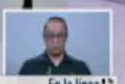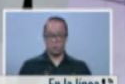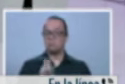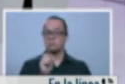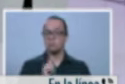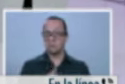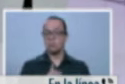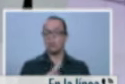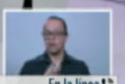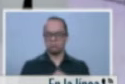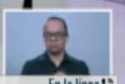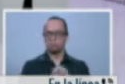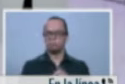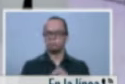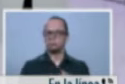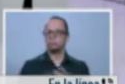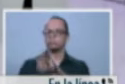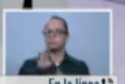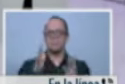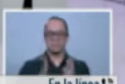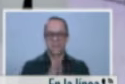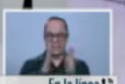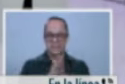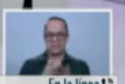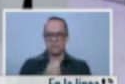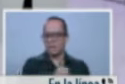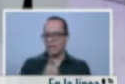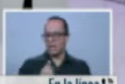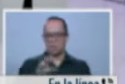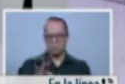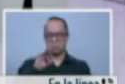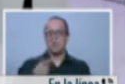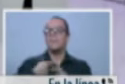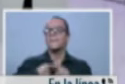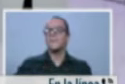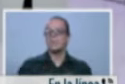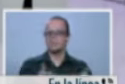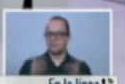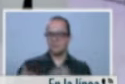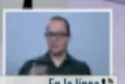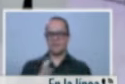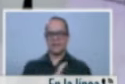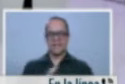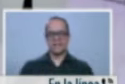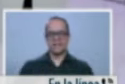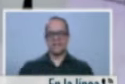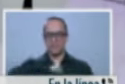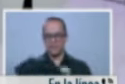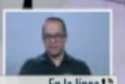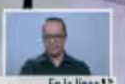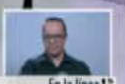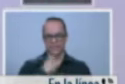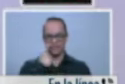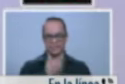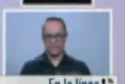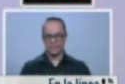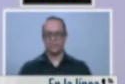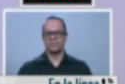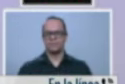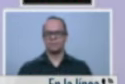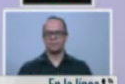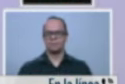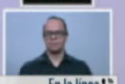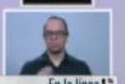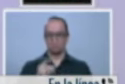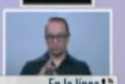de vista de las encuestas o el desgaste que pueda tener alguno de los participantes. Me parece que esto es muy, muy relevante, Jaime, amigos del auditorio, porque los debates en